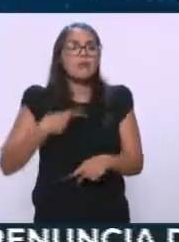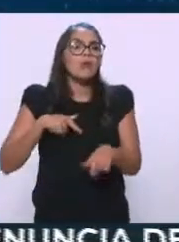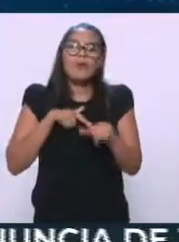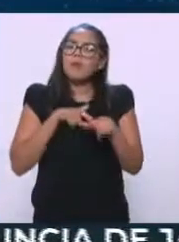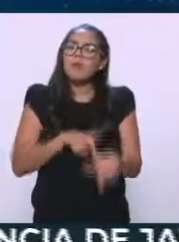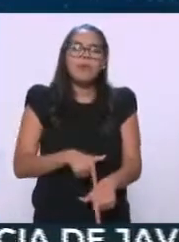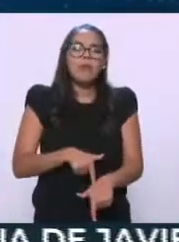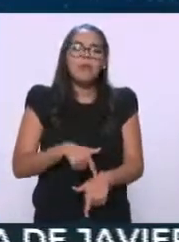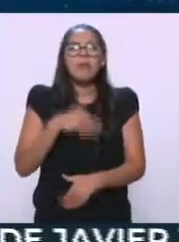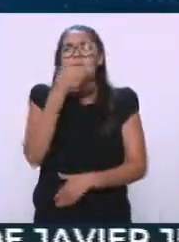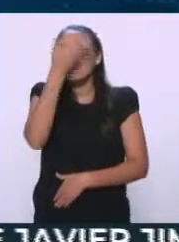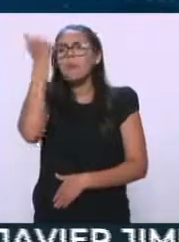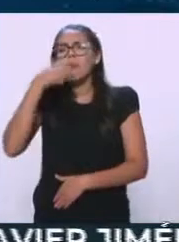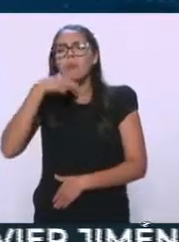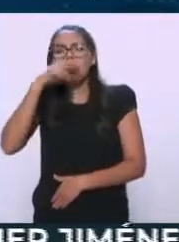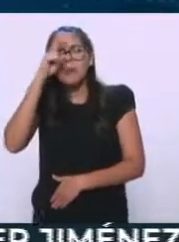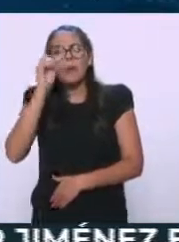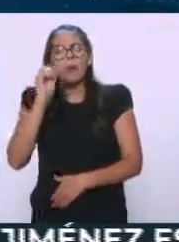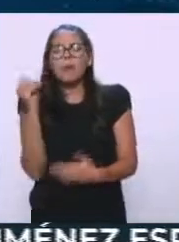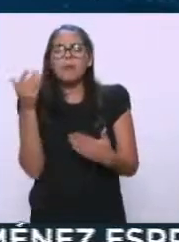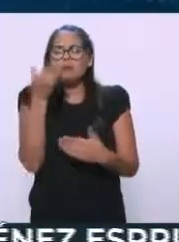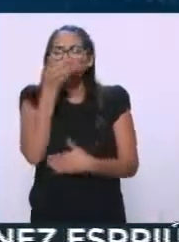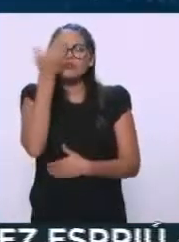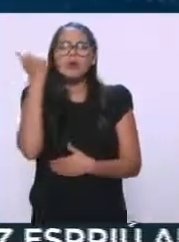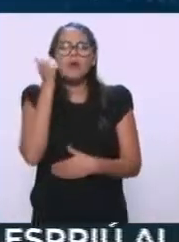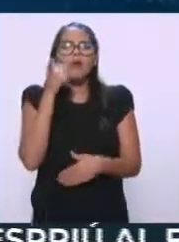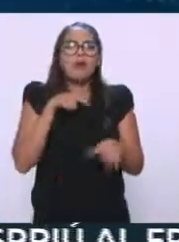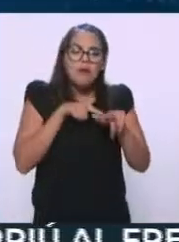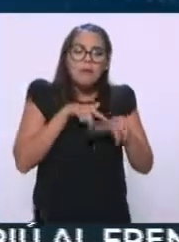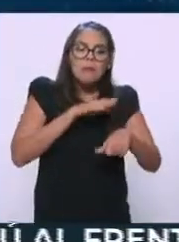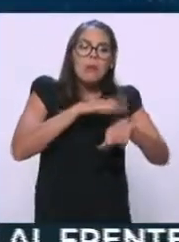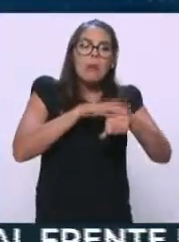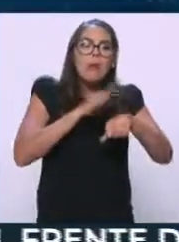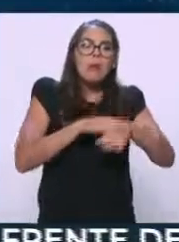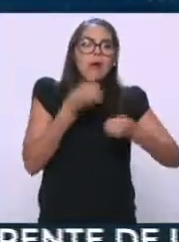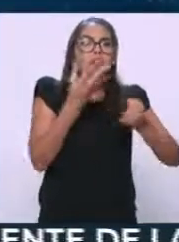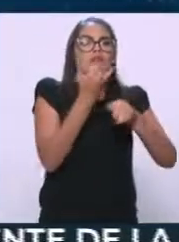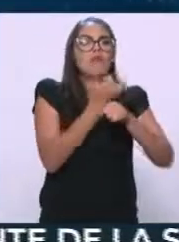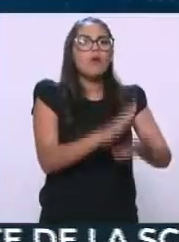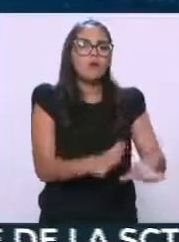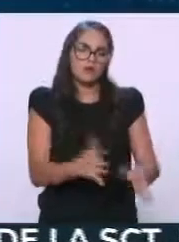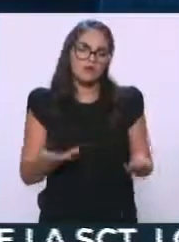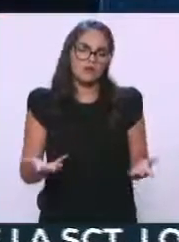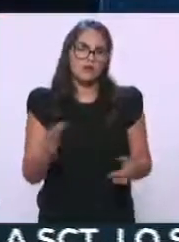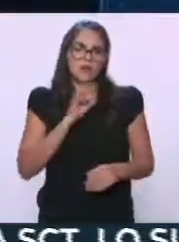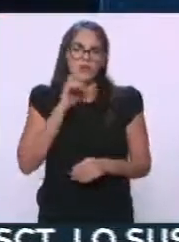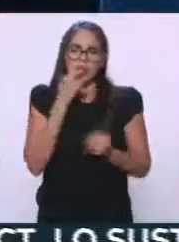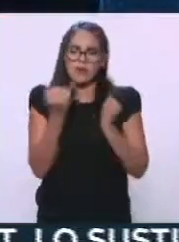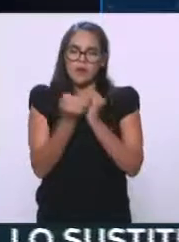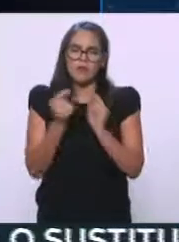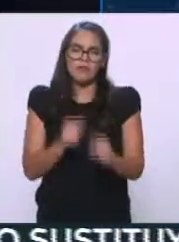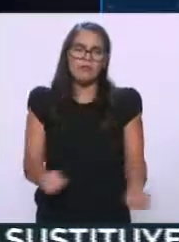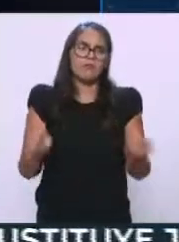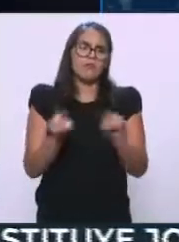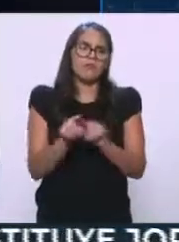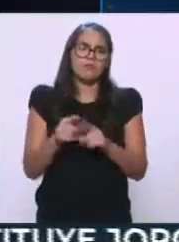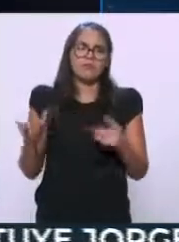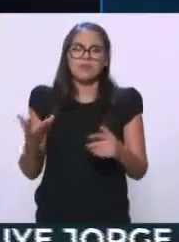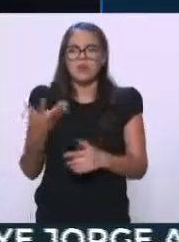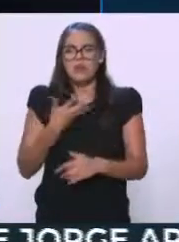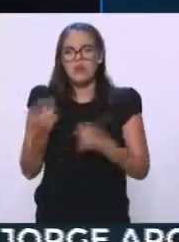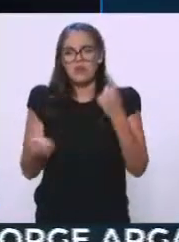ser complicado debido a las falsificaciones que existen y a la similitud que pueden ellos tener en las páginas que